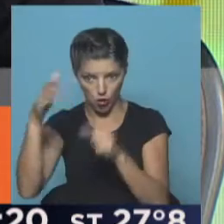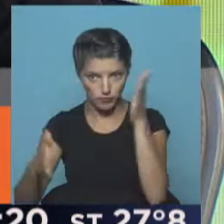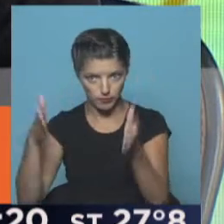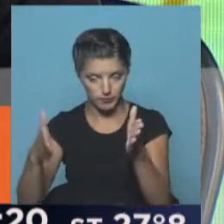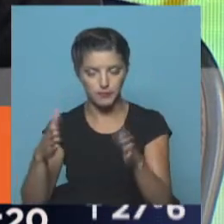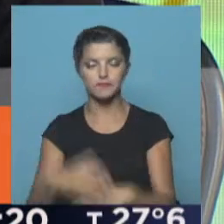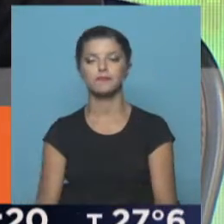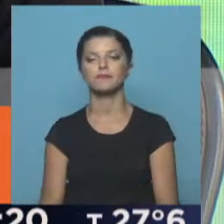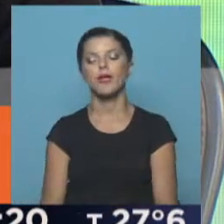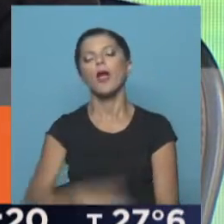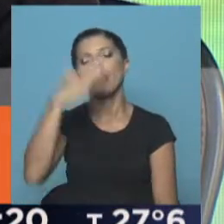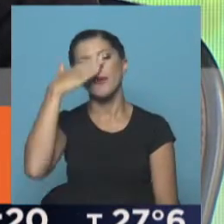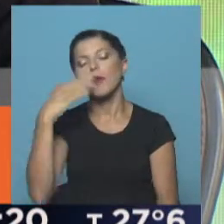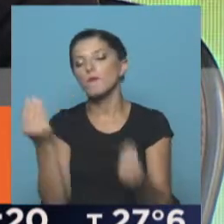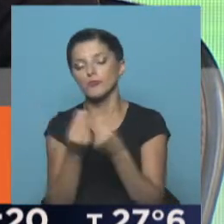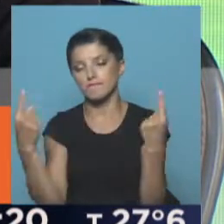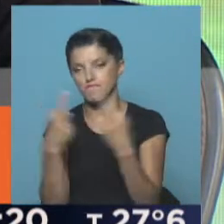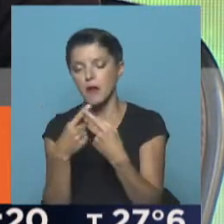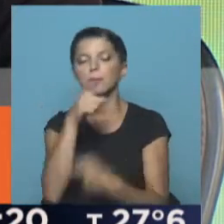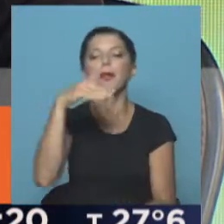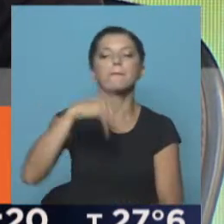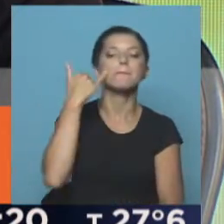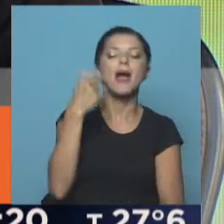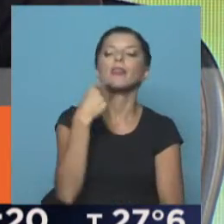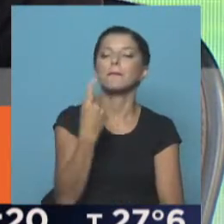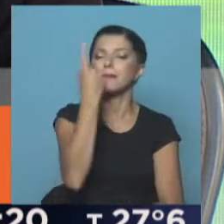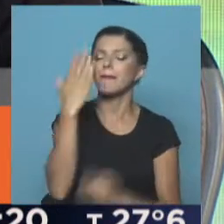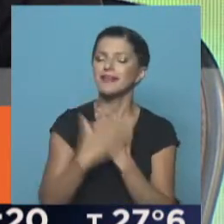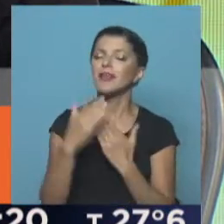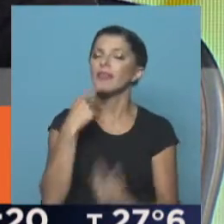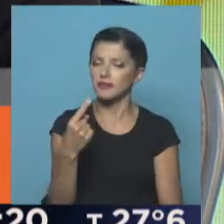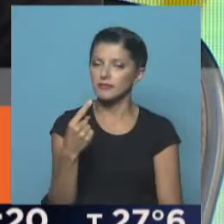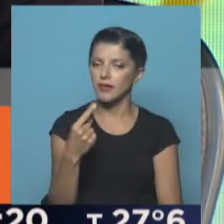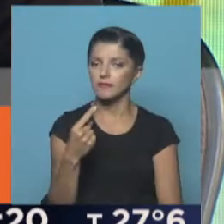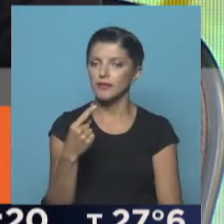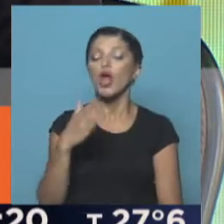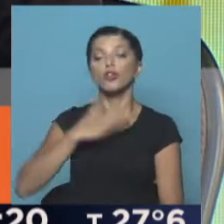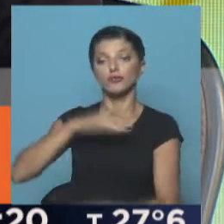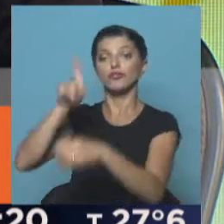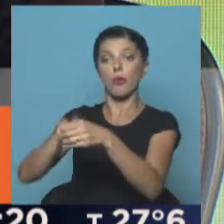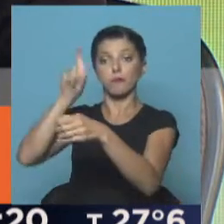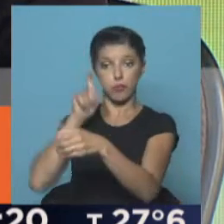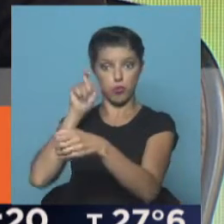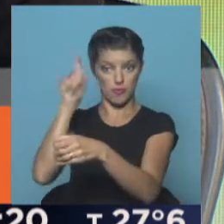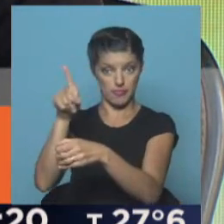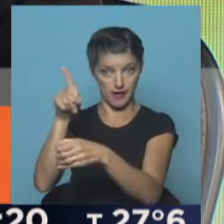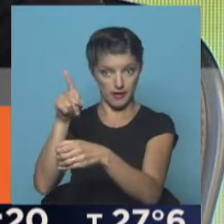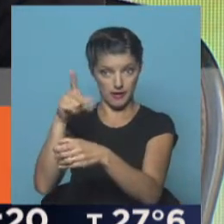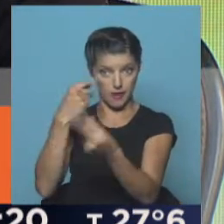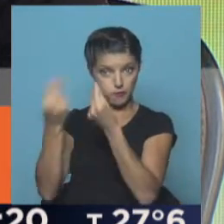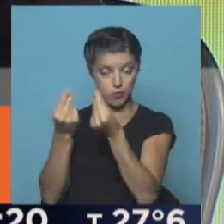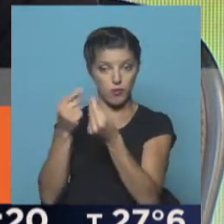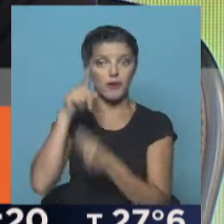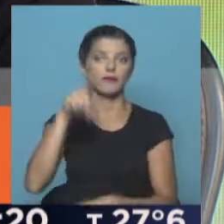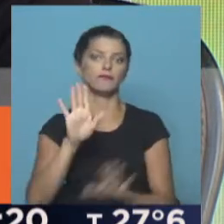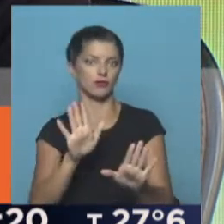paradojas. Es decir, Theresa May habla y dice que el Reino Unido va a salir del mercado único europeo y entonces Nissan